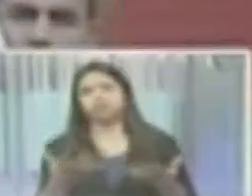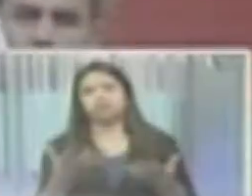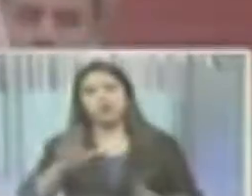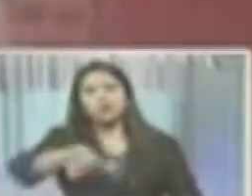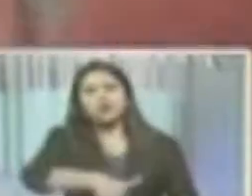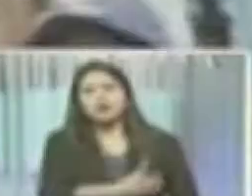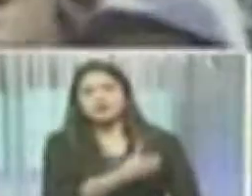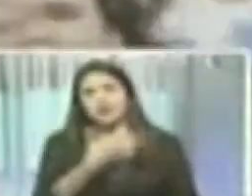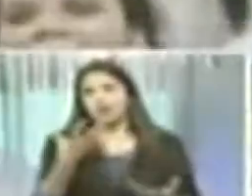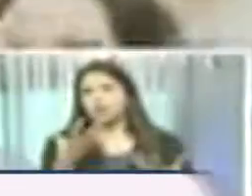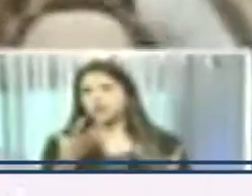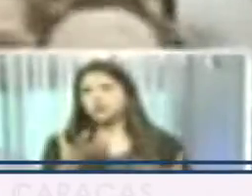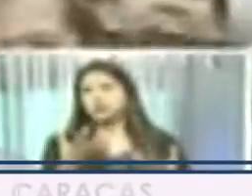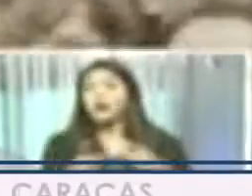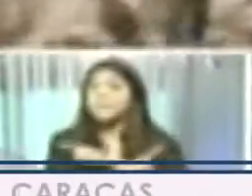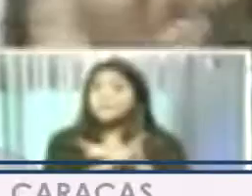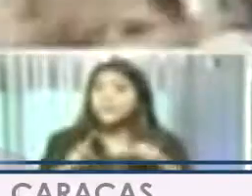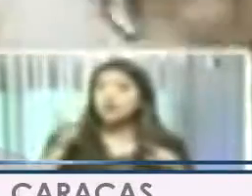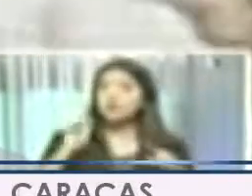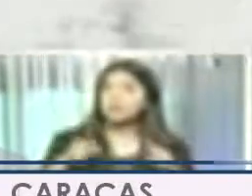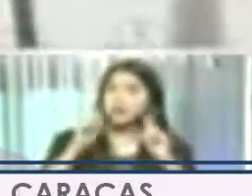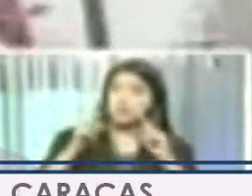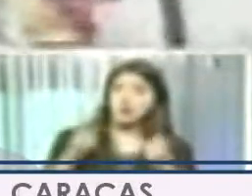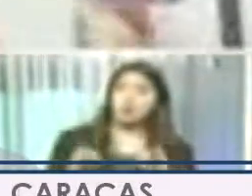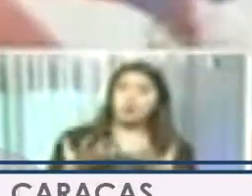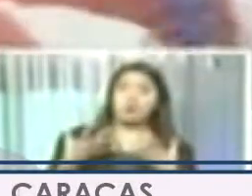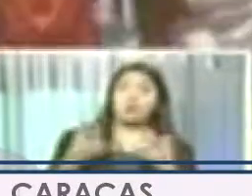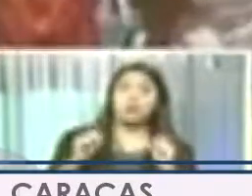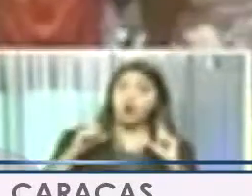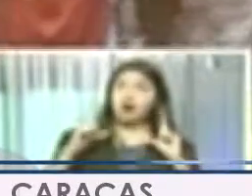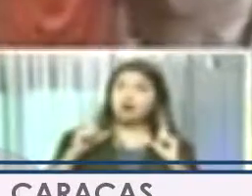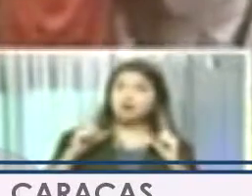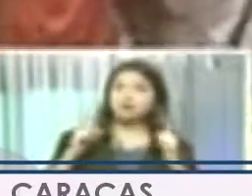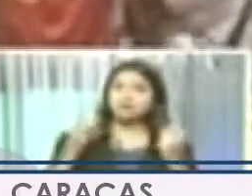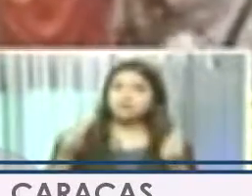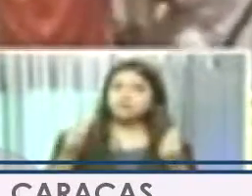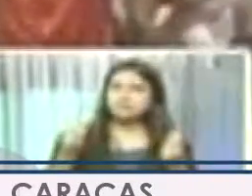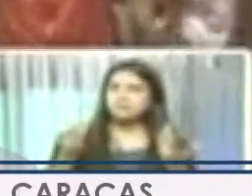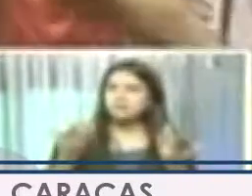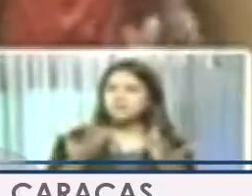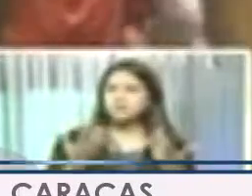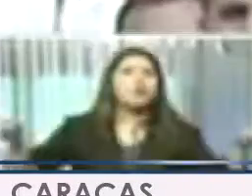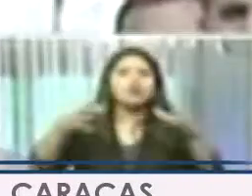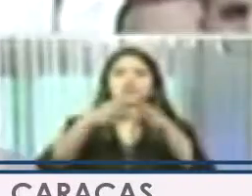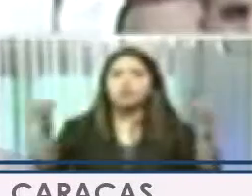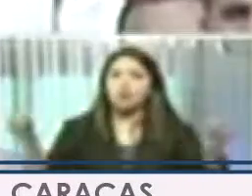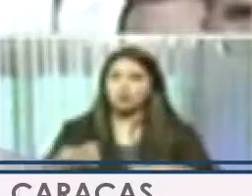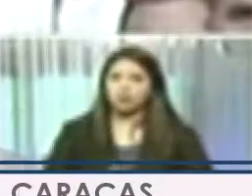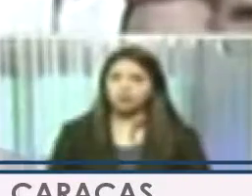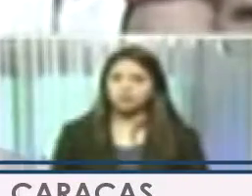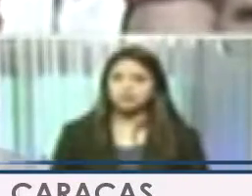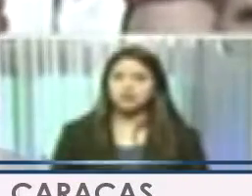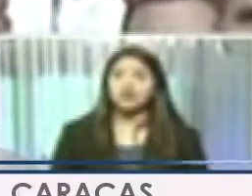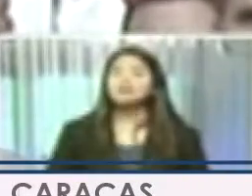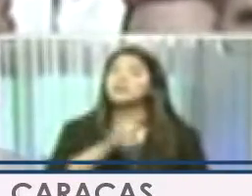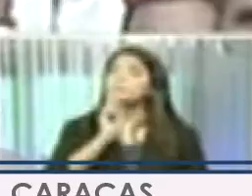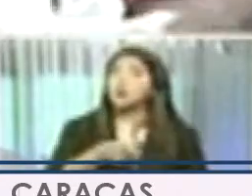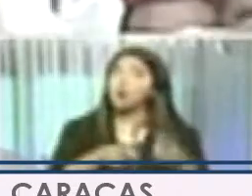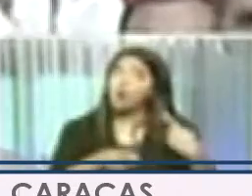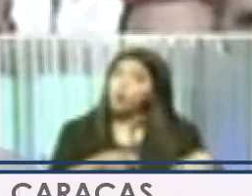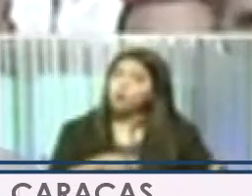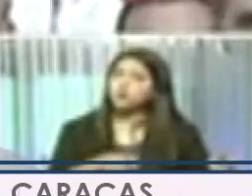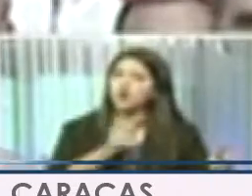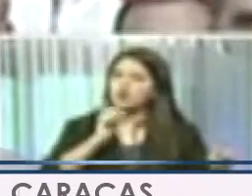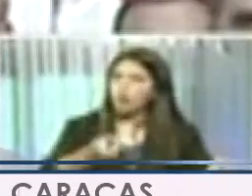aseguró estar dispuesto a dialogar con los rectores de las universidades autónomas del país para solucionar sus problemas e inclusive con aquellos que nos